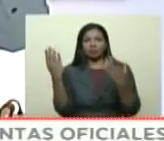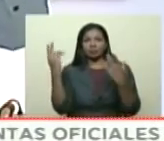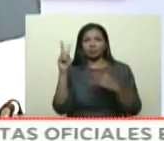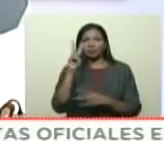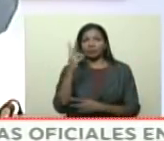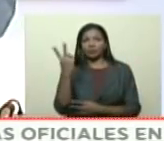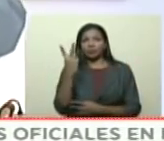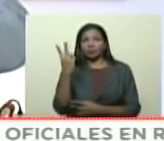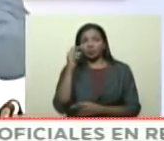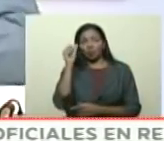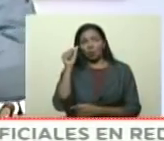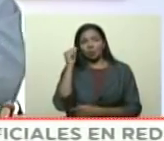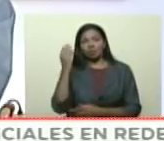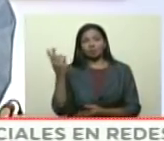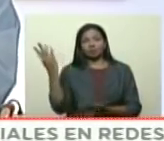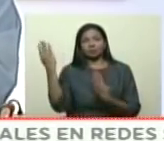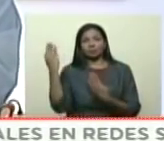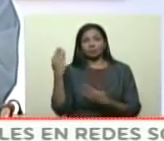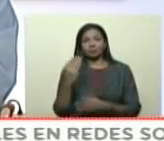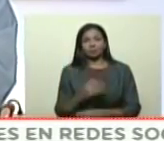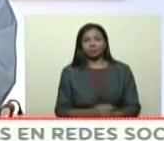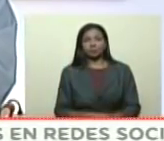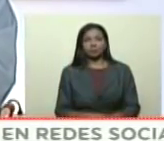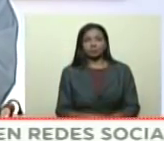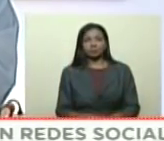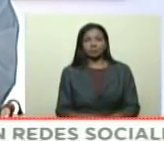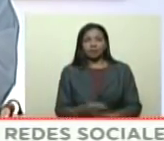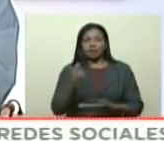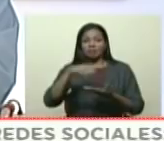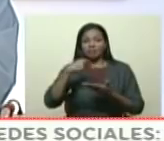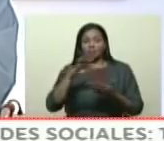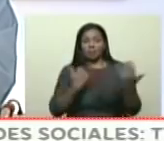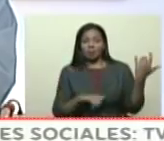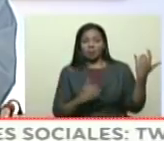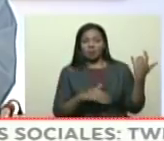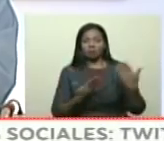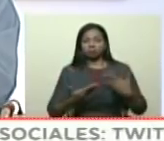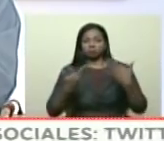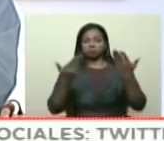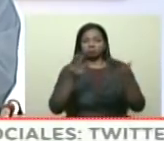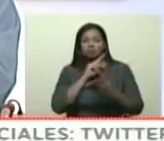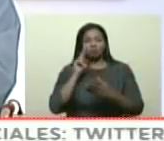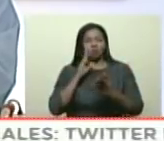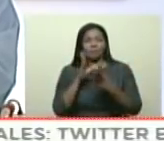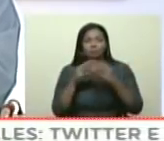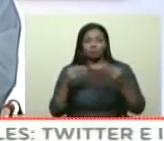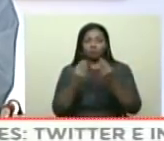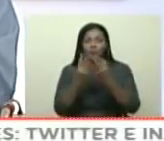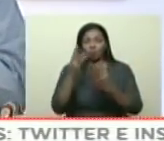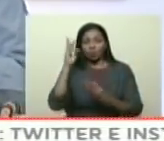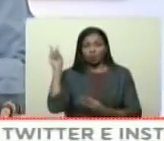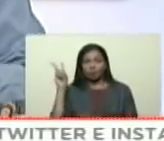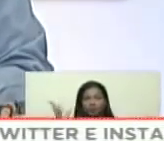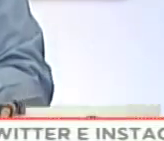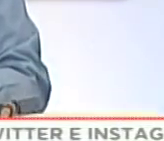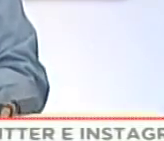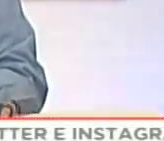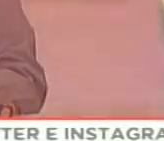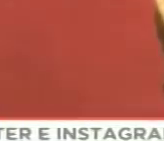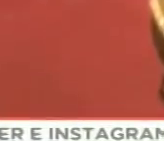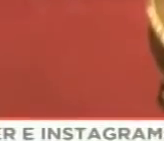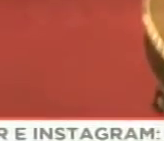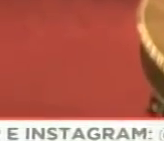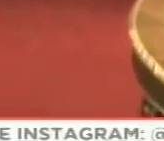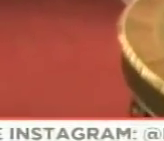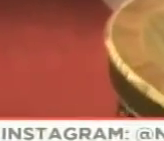videos. El primer video cuando le firmo el 4 que le envío de regalo a nombre de todo el pueblo de Venezuela. Adelante.